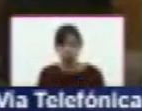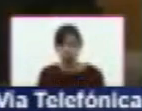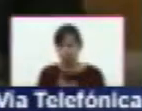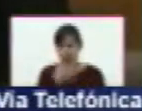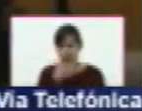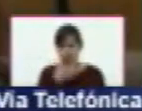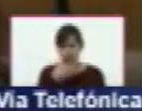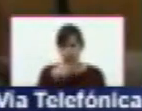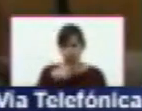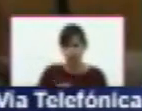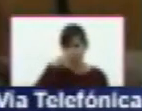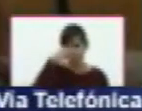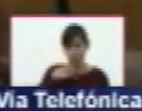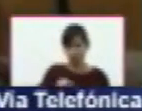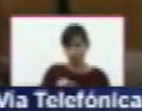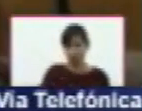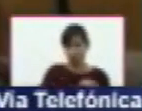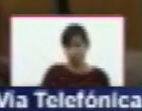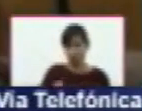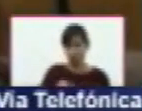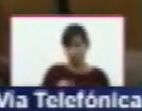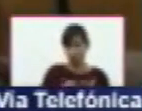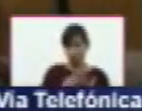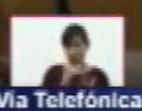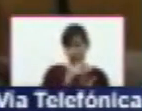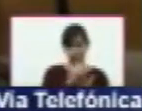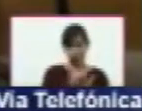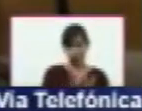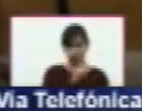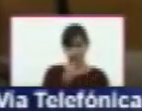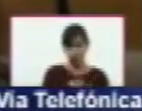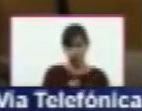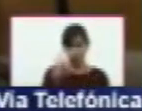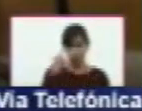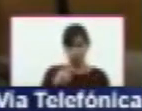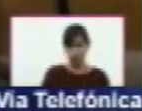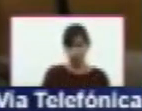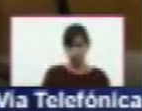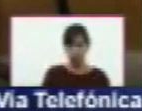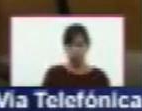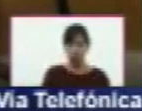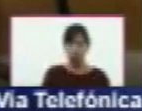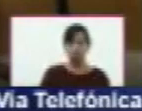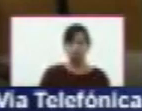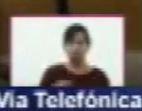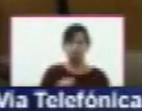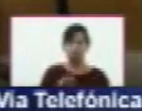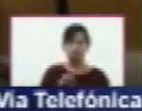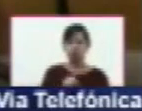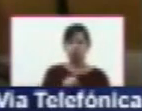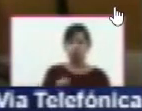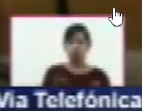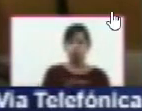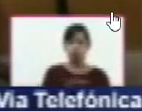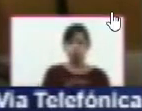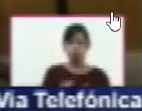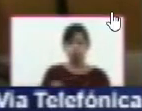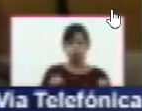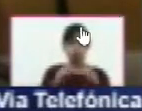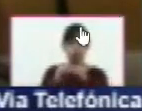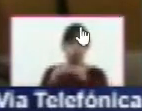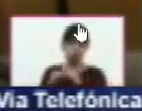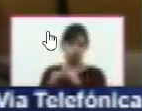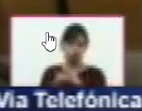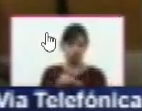un marco muestral todavía muy imperfecto. El marco muestral es la delimitación de la población a la que se quiere